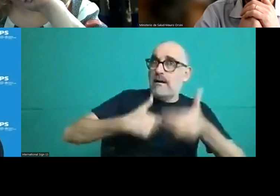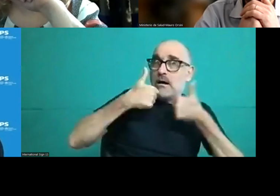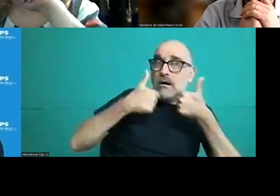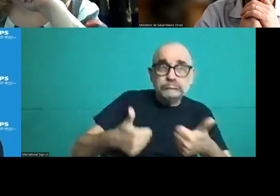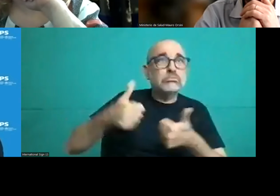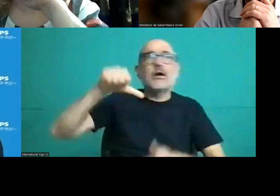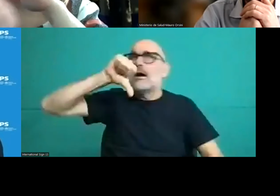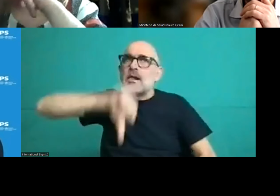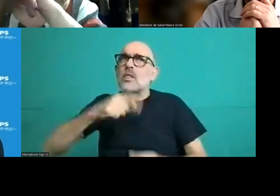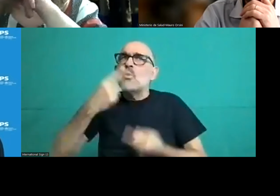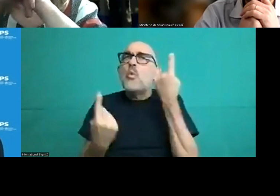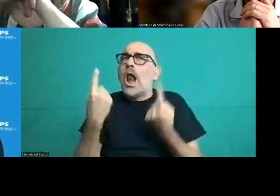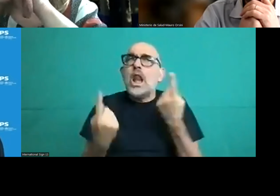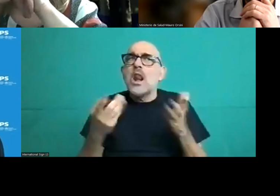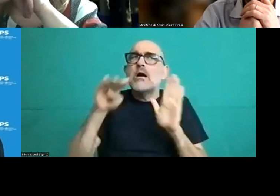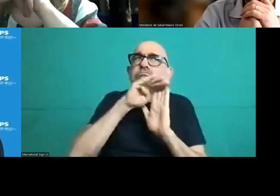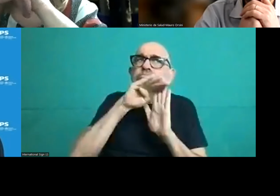que en general cuando